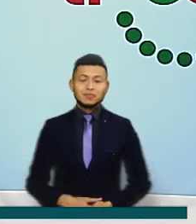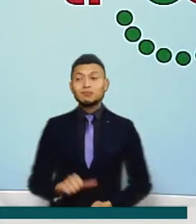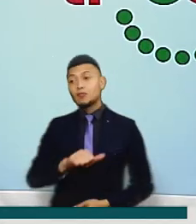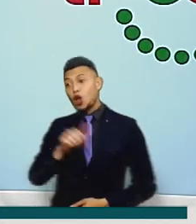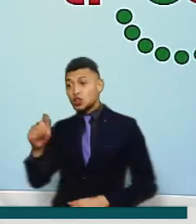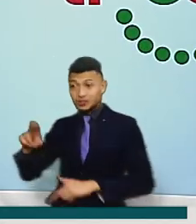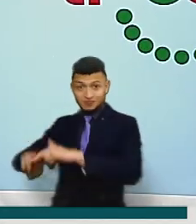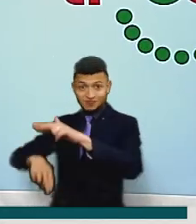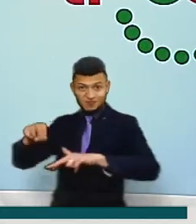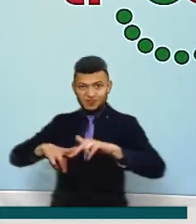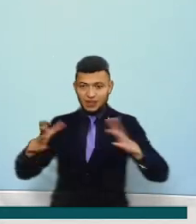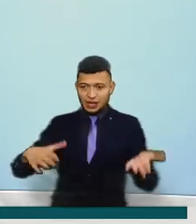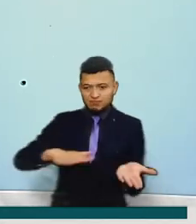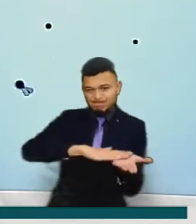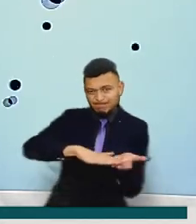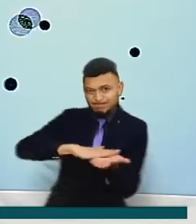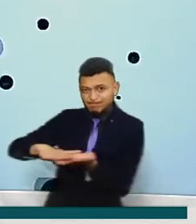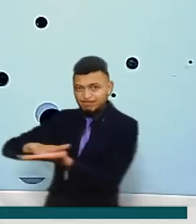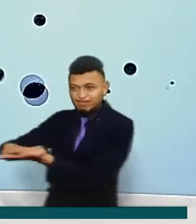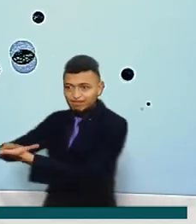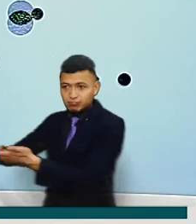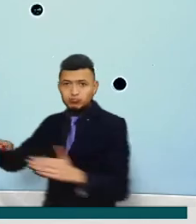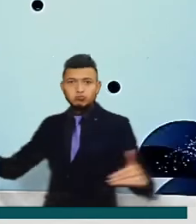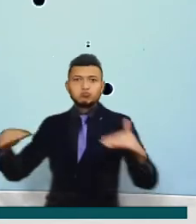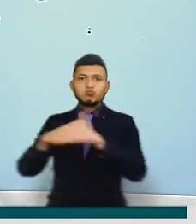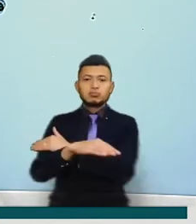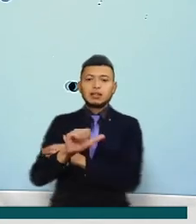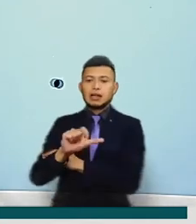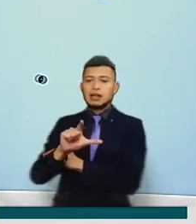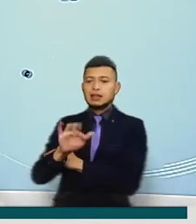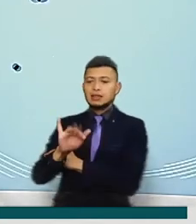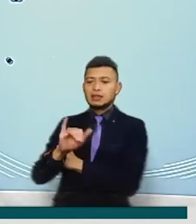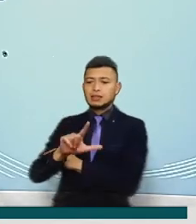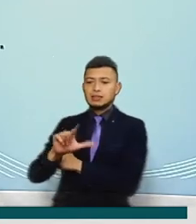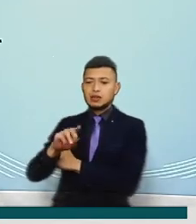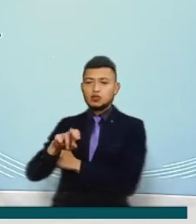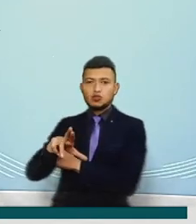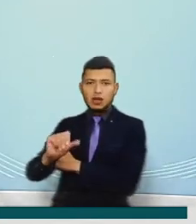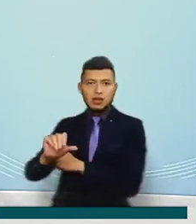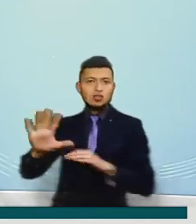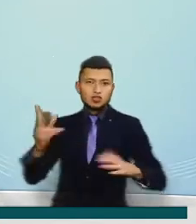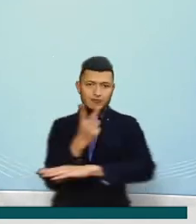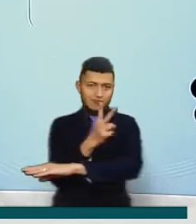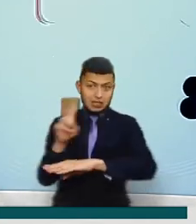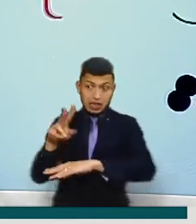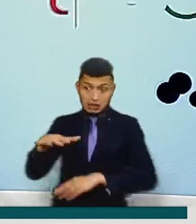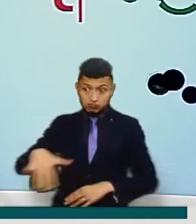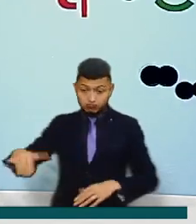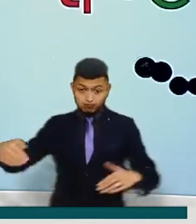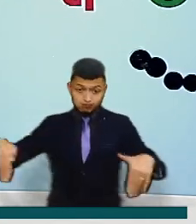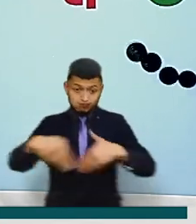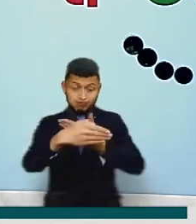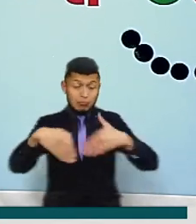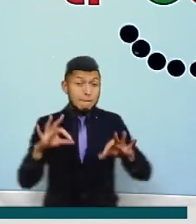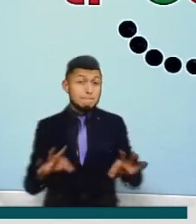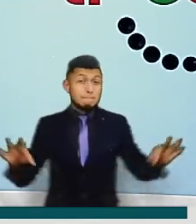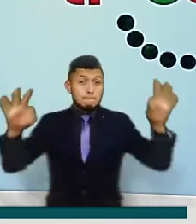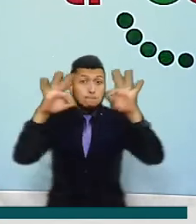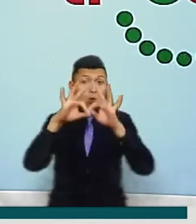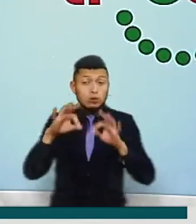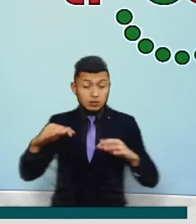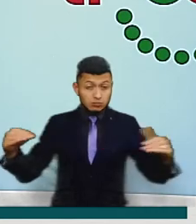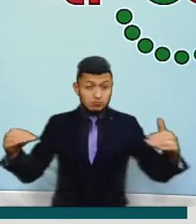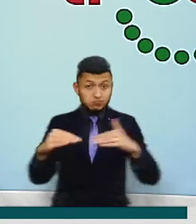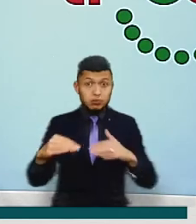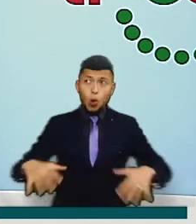Otra obra esperada es la pavimentación de la transversal Altillanura en El Vichada, una de las vías más importantes del departamento, pero que en época